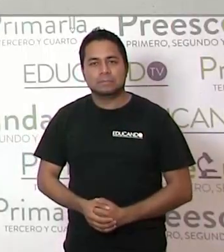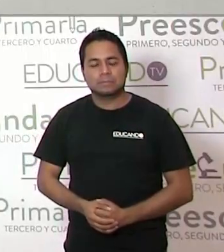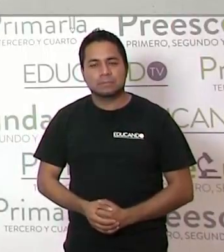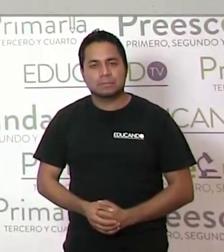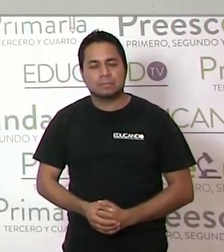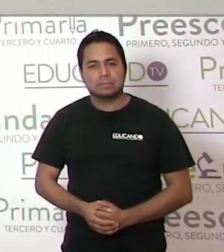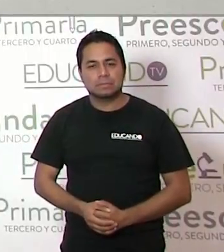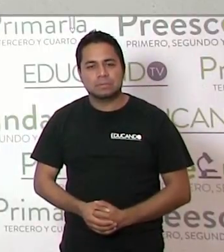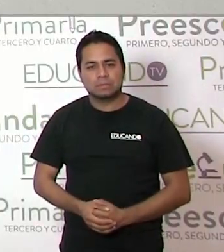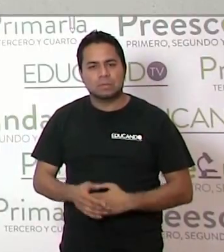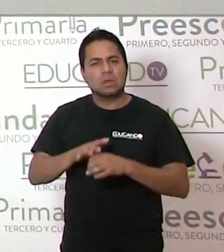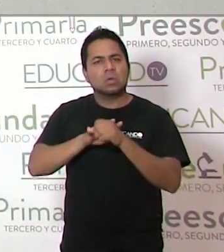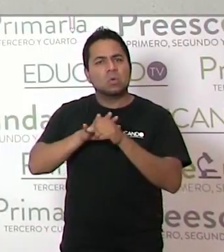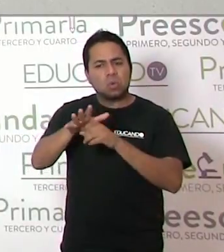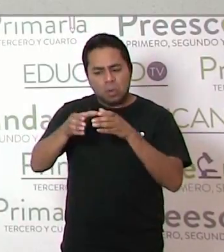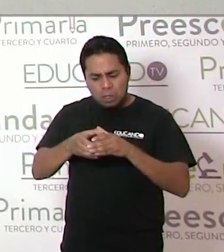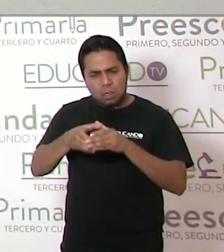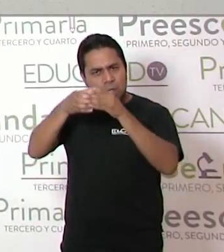¿Cuál es el cilindro?